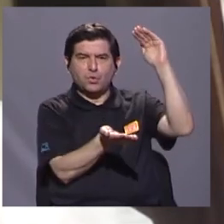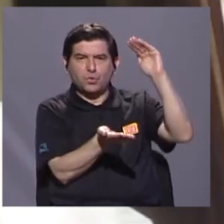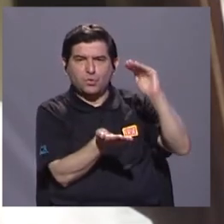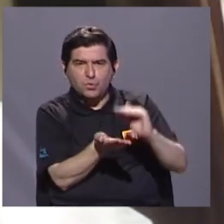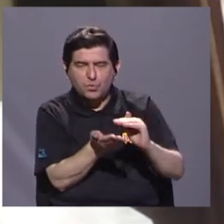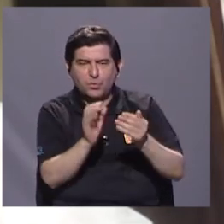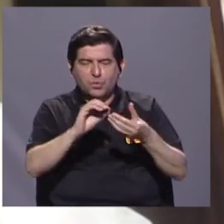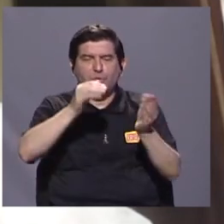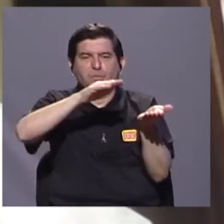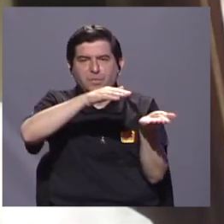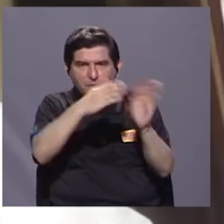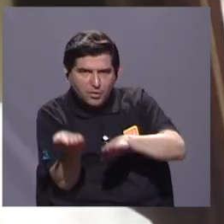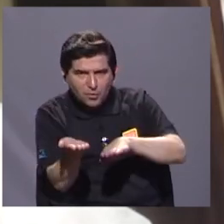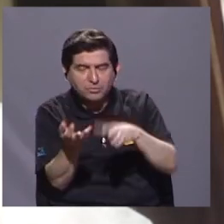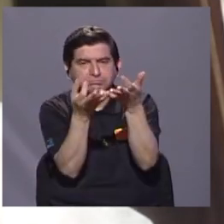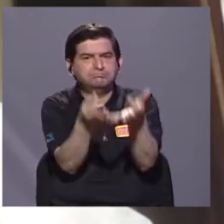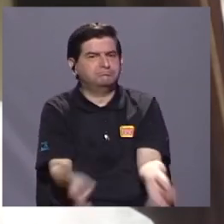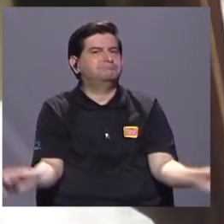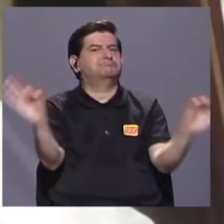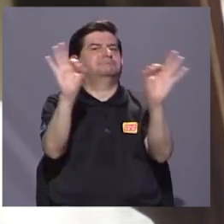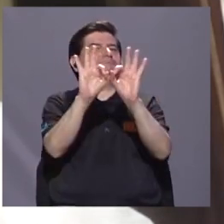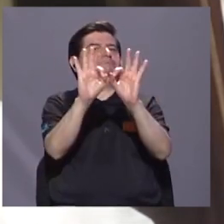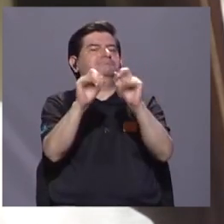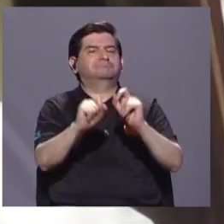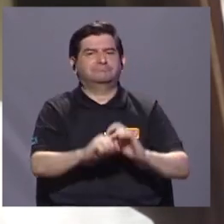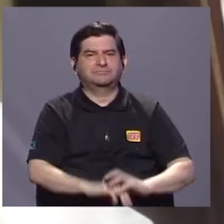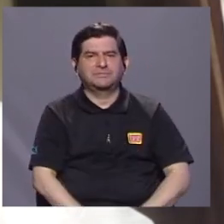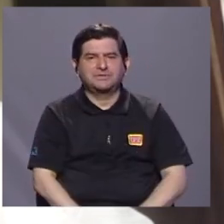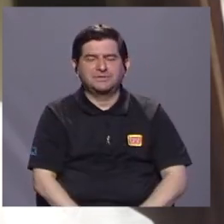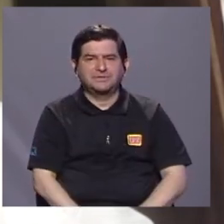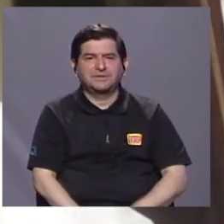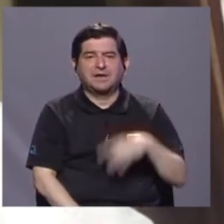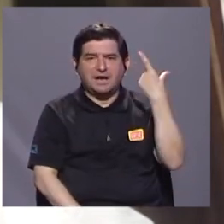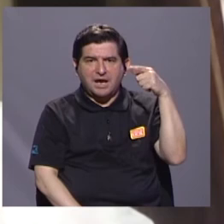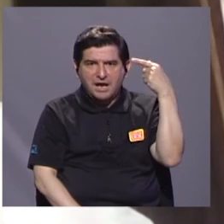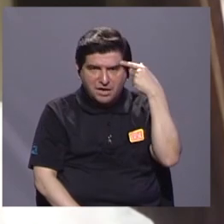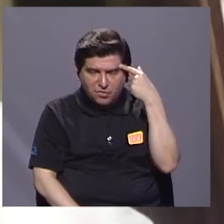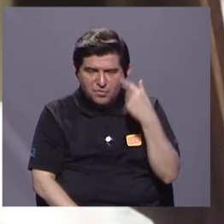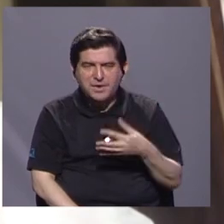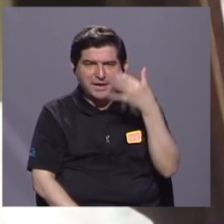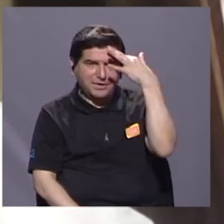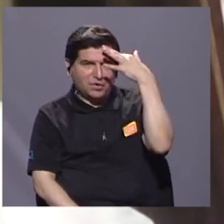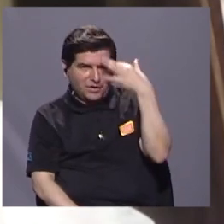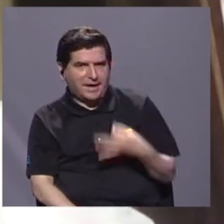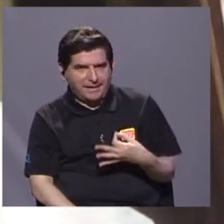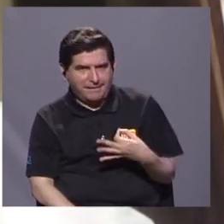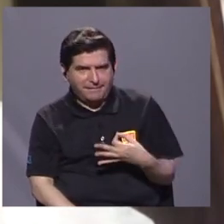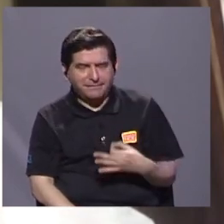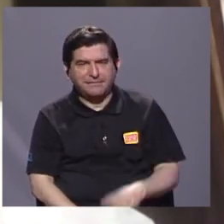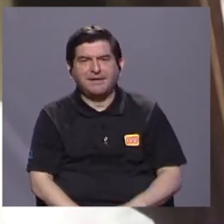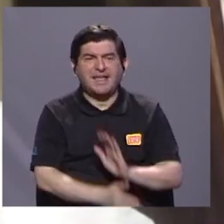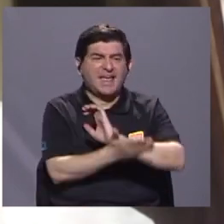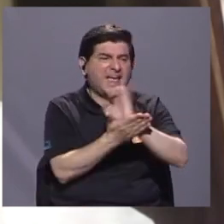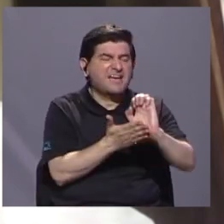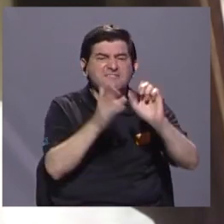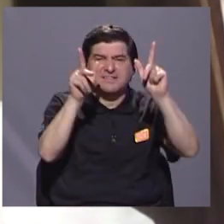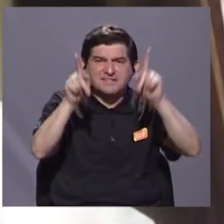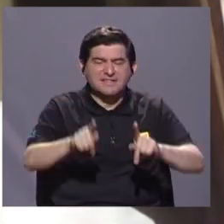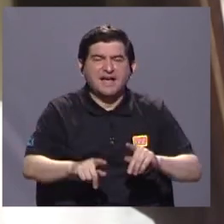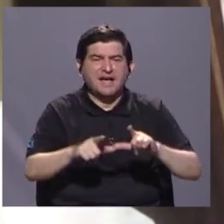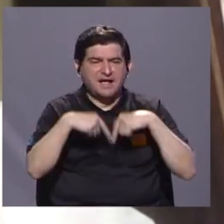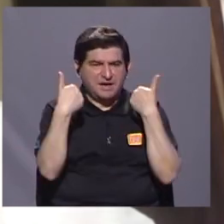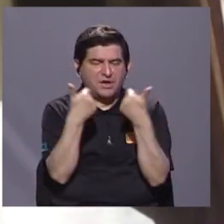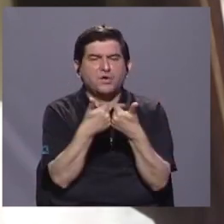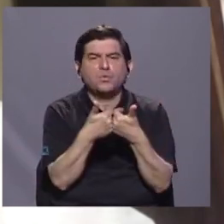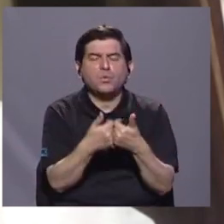los fallecimientos y eso es importante. El gobierno le hizo una apuesta a evitar que las personas en ciertos